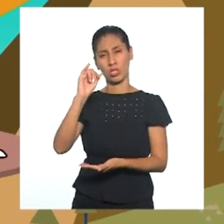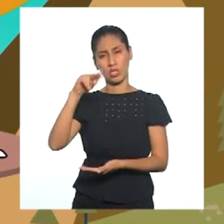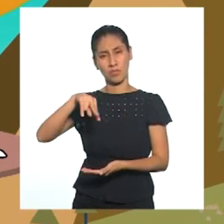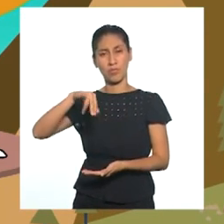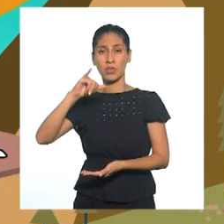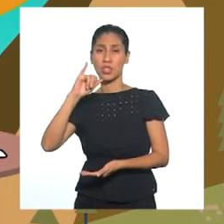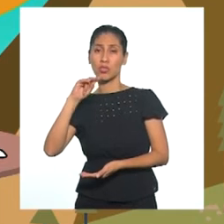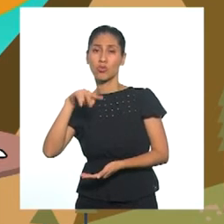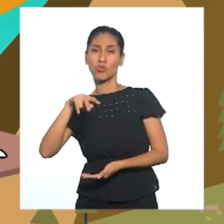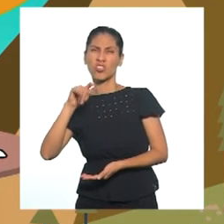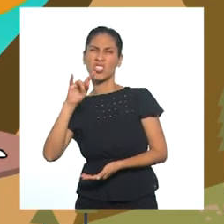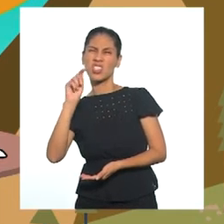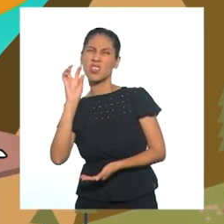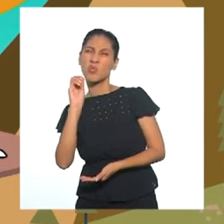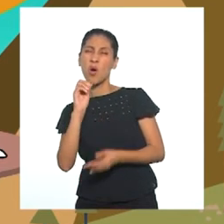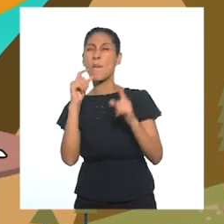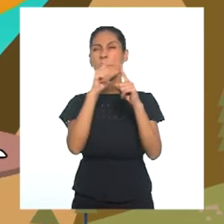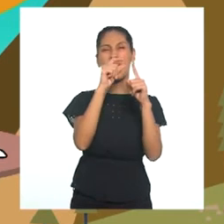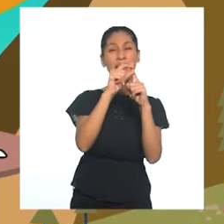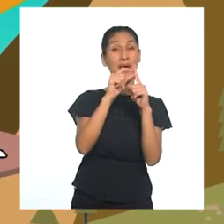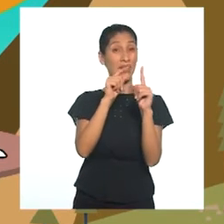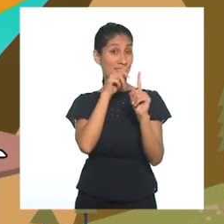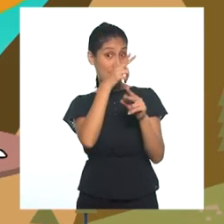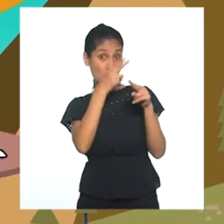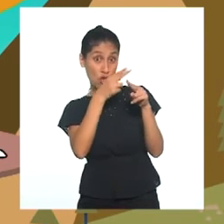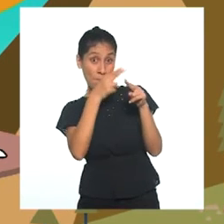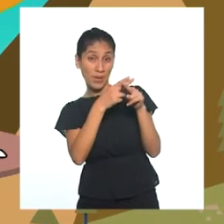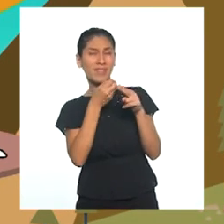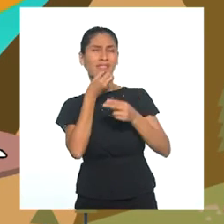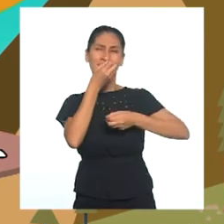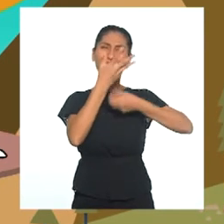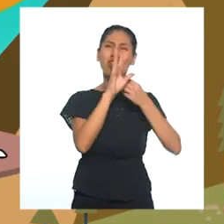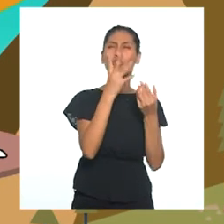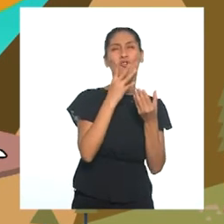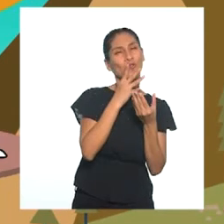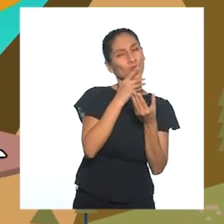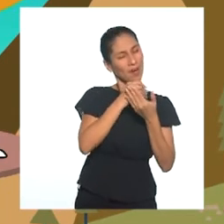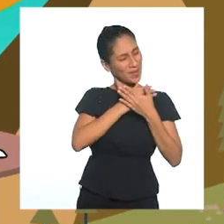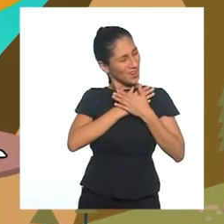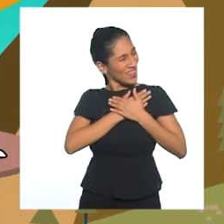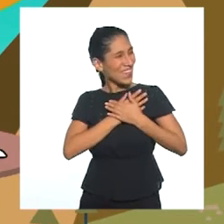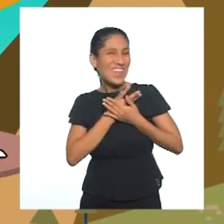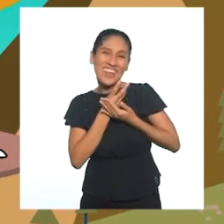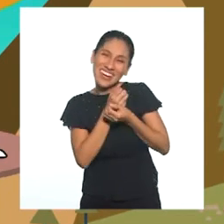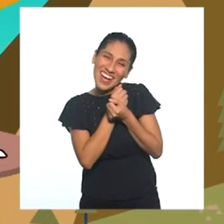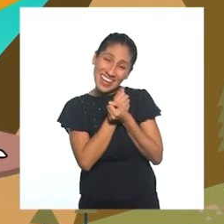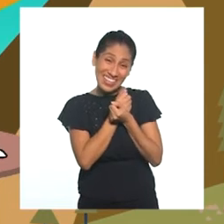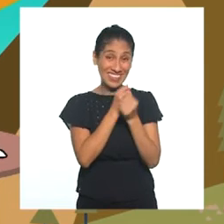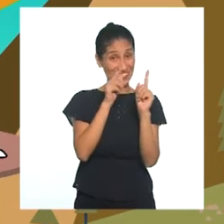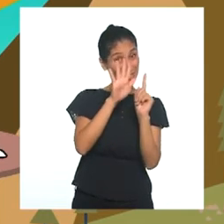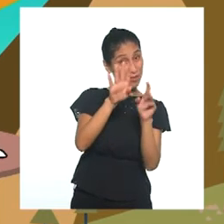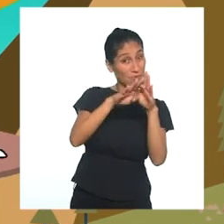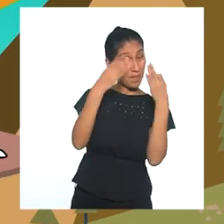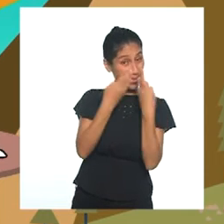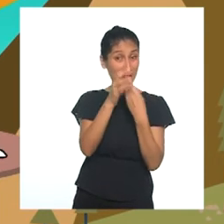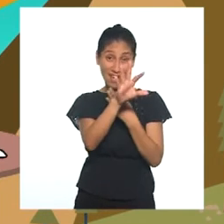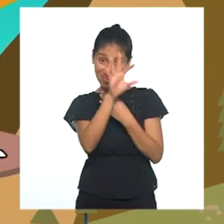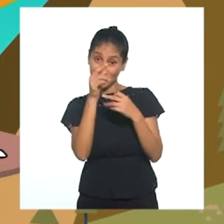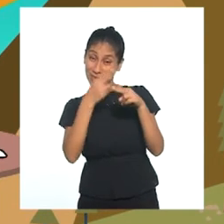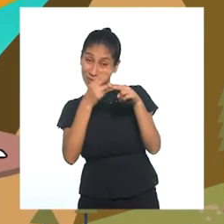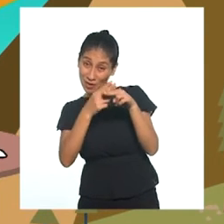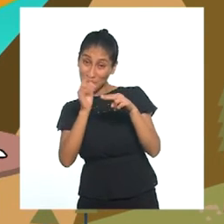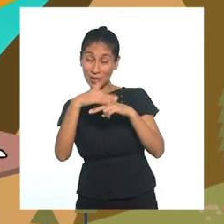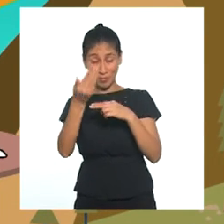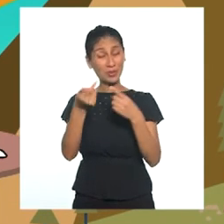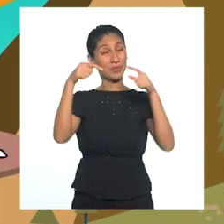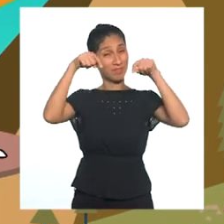y escríbanlo en su pizarra palabrera. También lo pueden hacer con los nombres de su familia. Eso